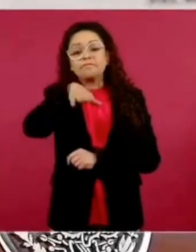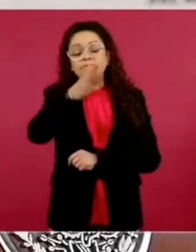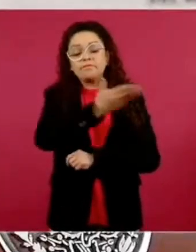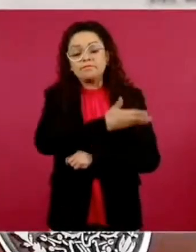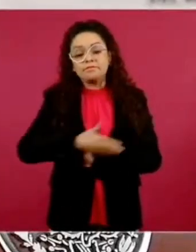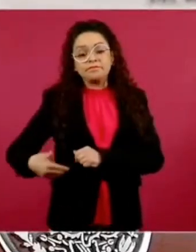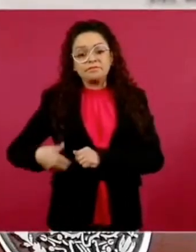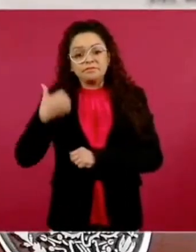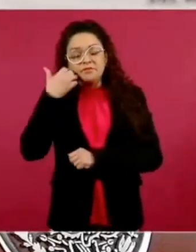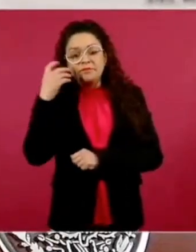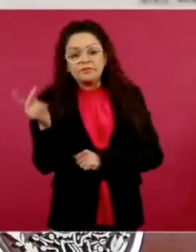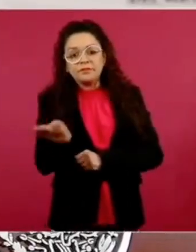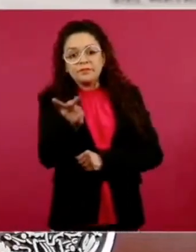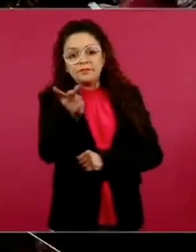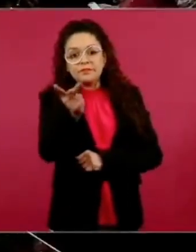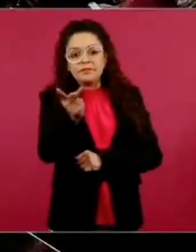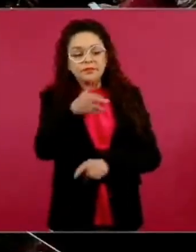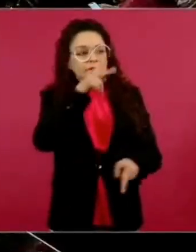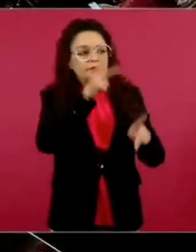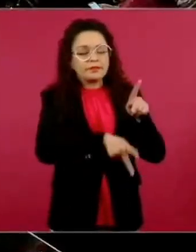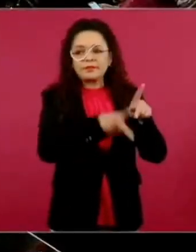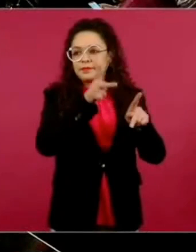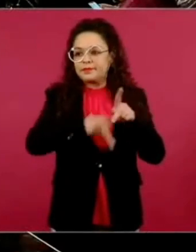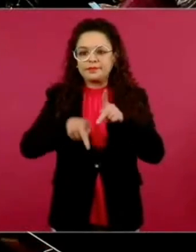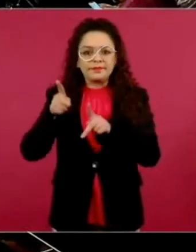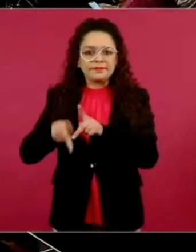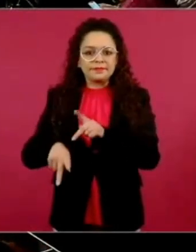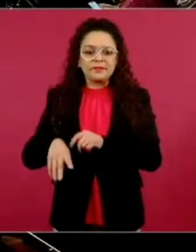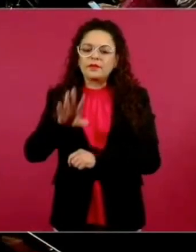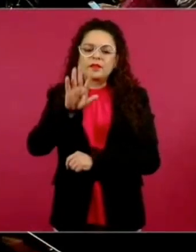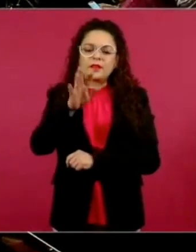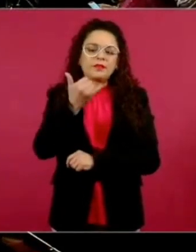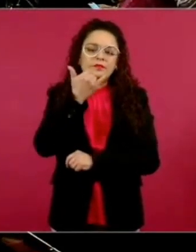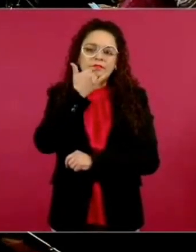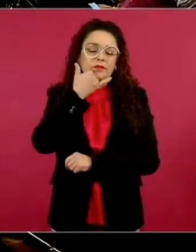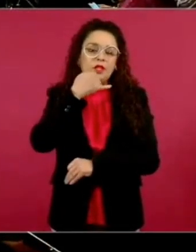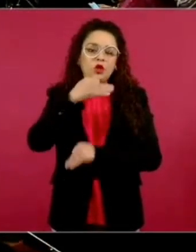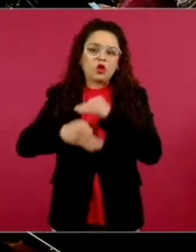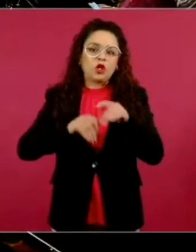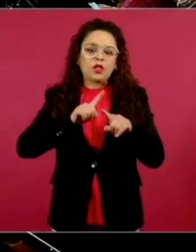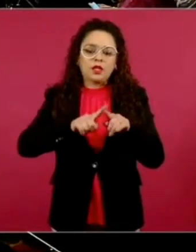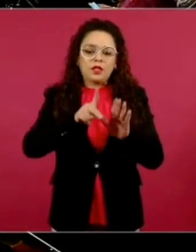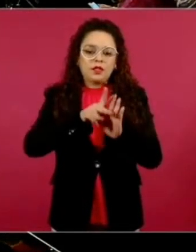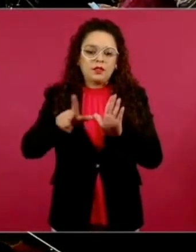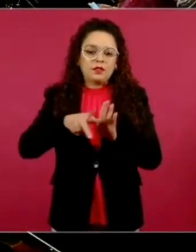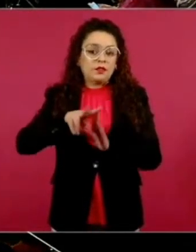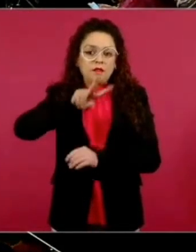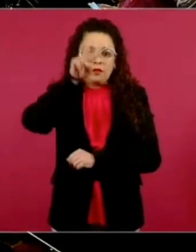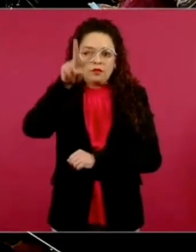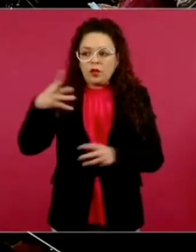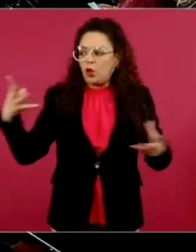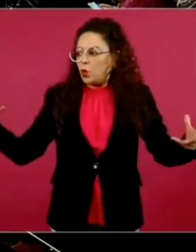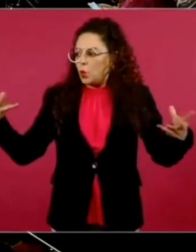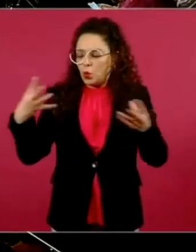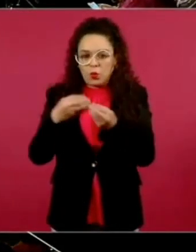de su obligación de cuidar a los. Todos los medios. Sí, es que es nado sincronizado.